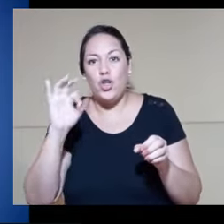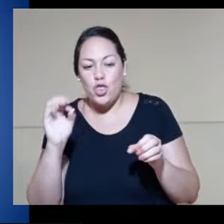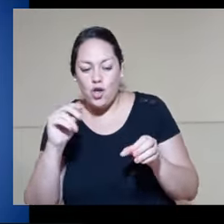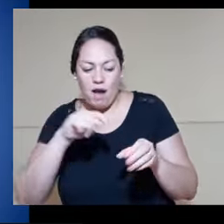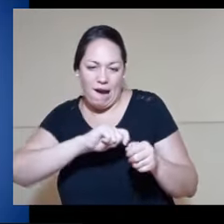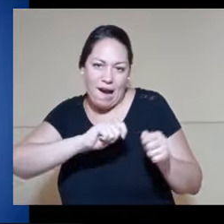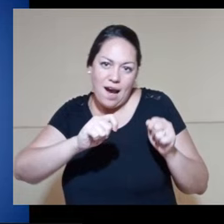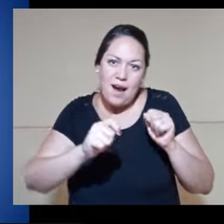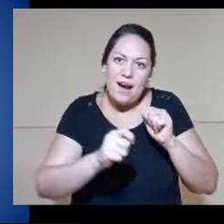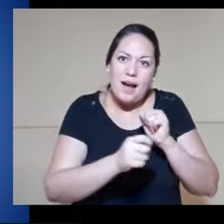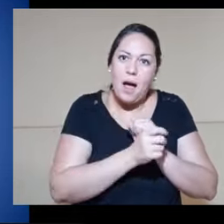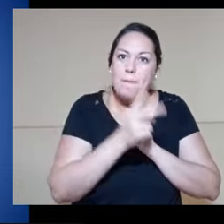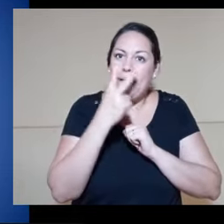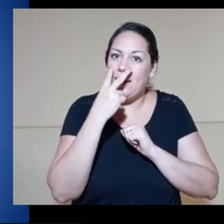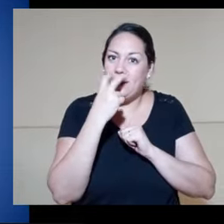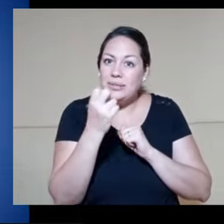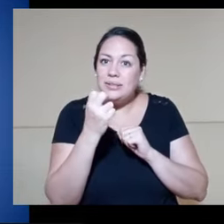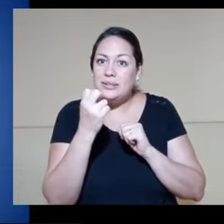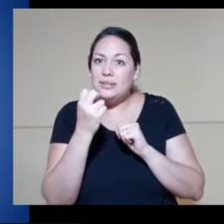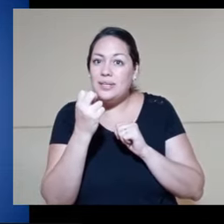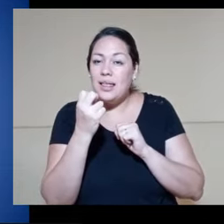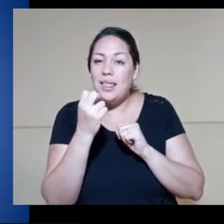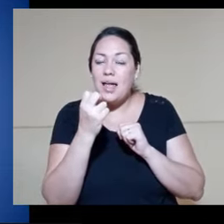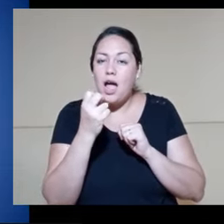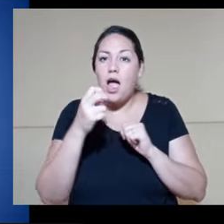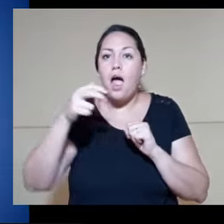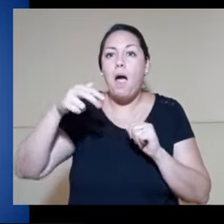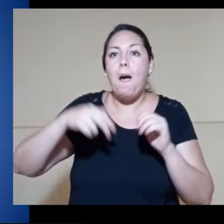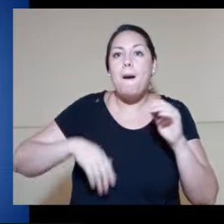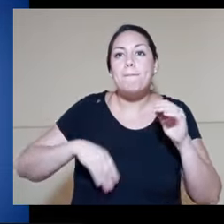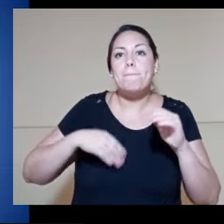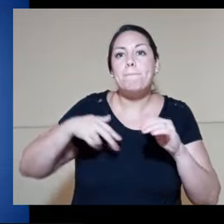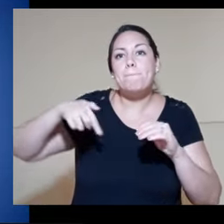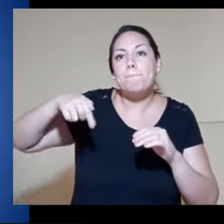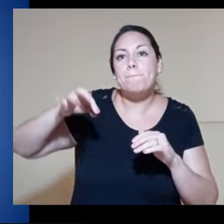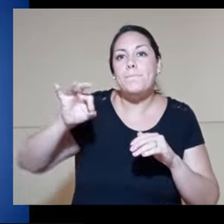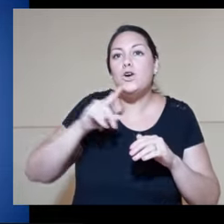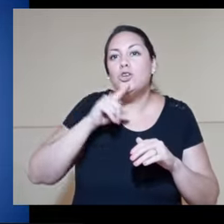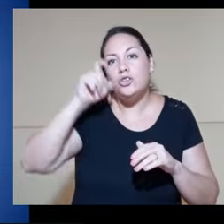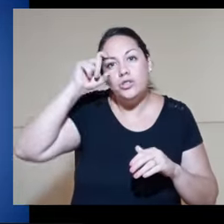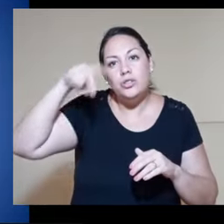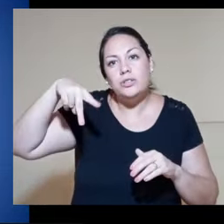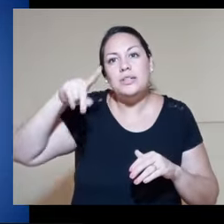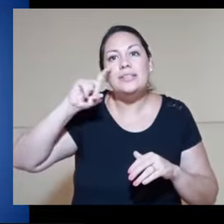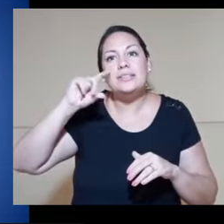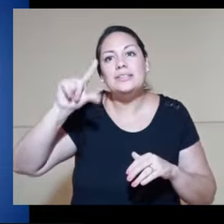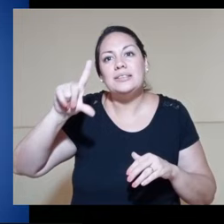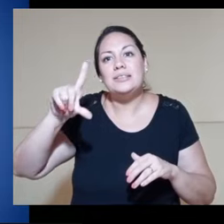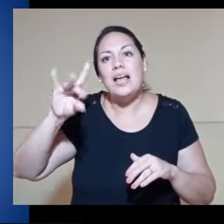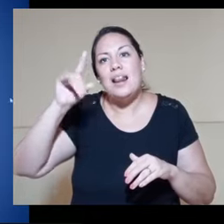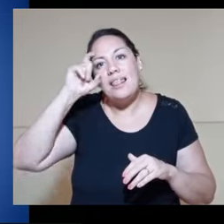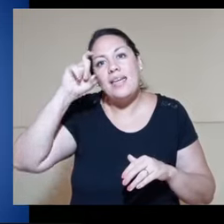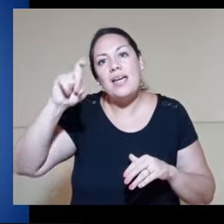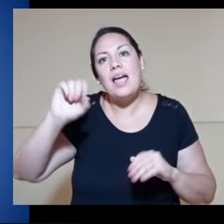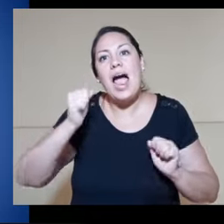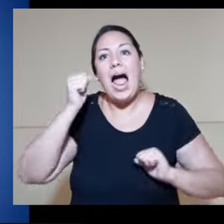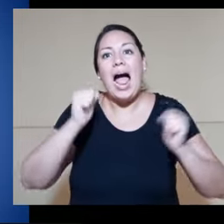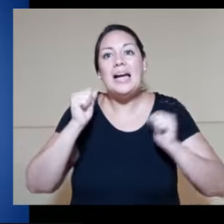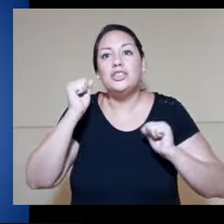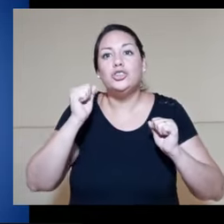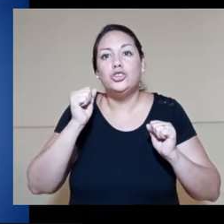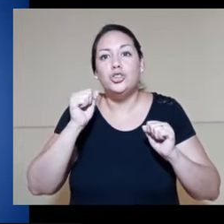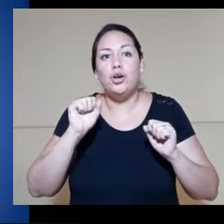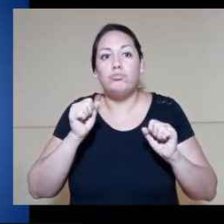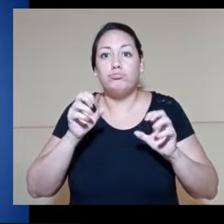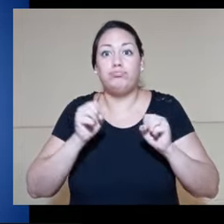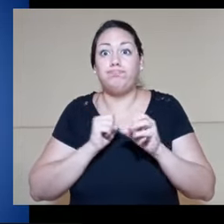abren los canales, entra el sodio, modifica las cargas eléctricas, se produce el potencial de acción